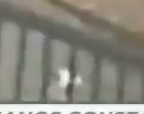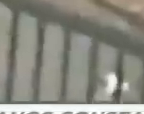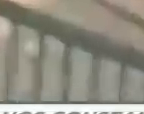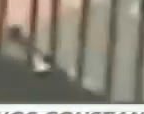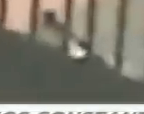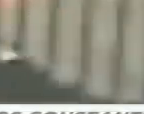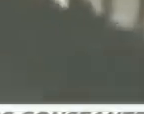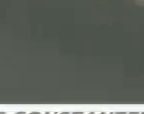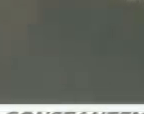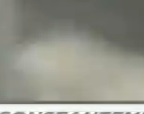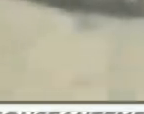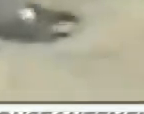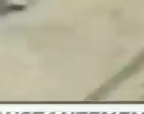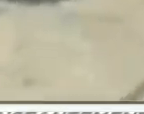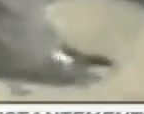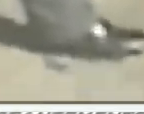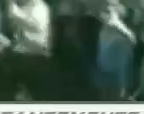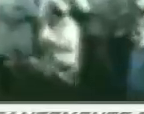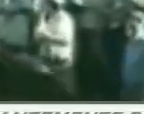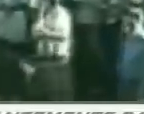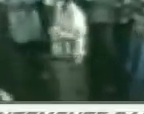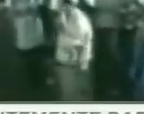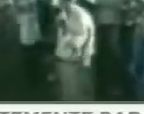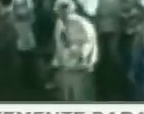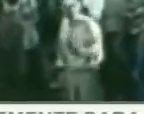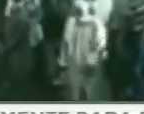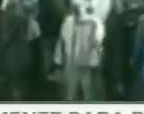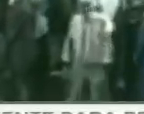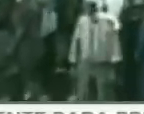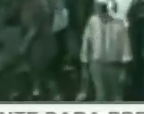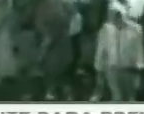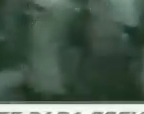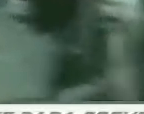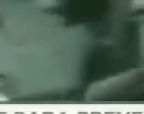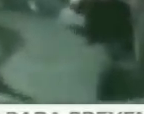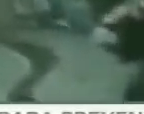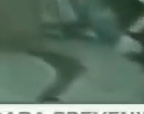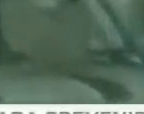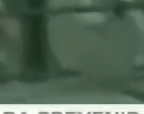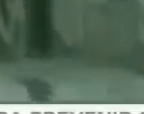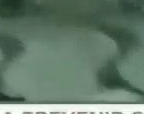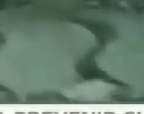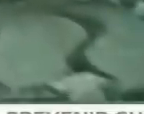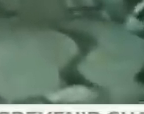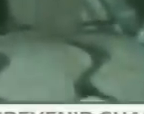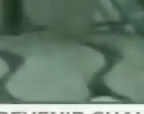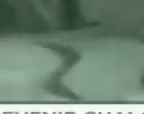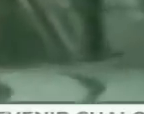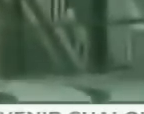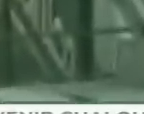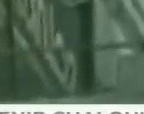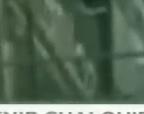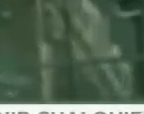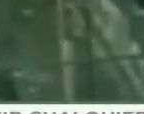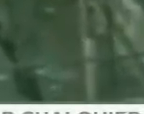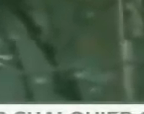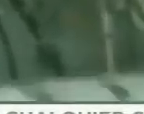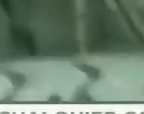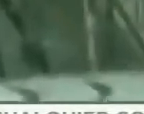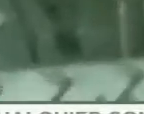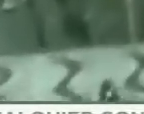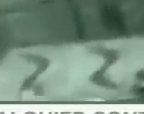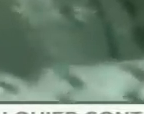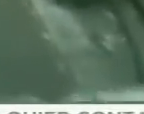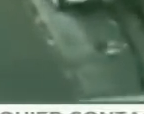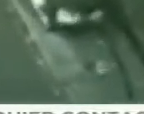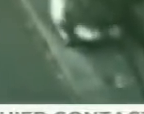y de la policía metropolitana. Estas imágenes fueron utilizadas para manipular la opinión pública.